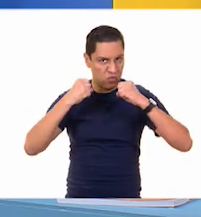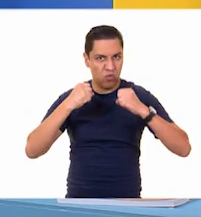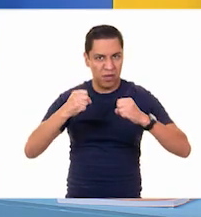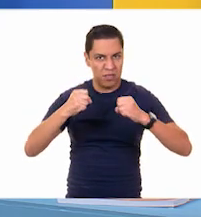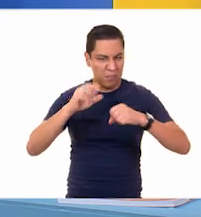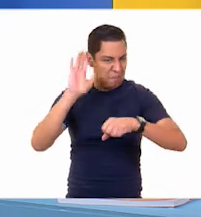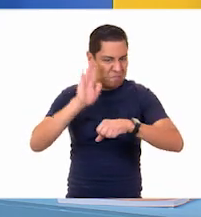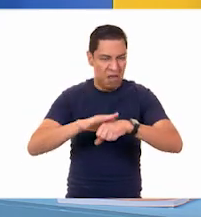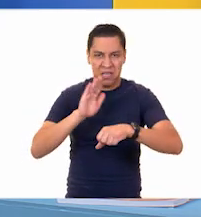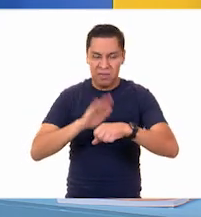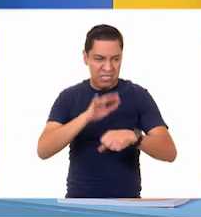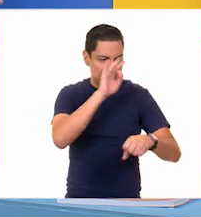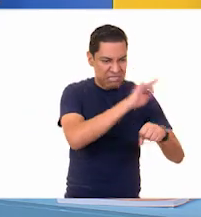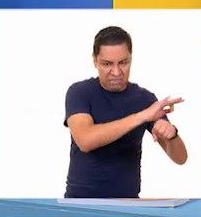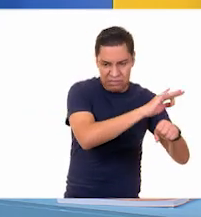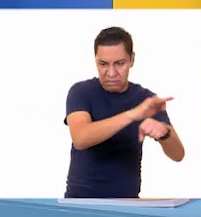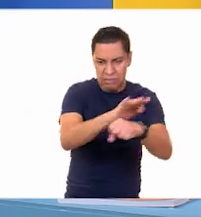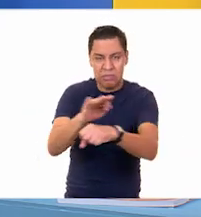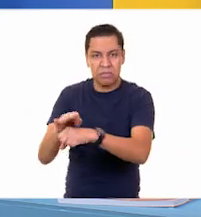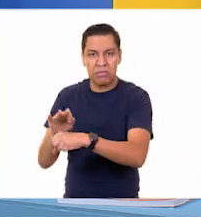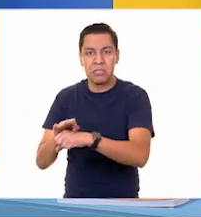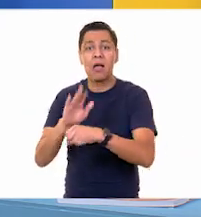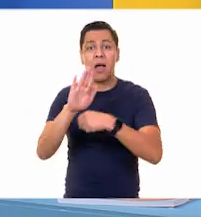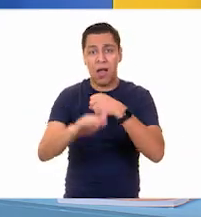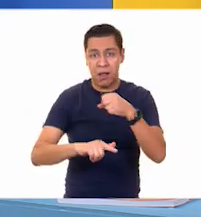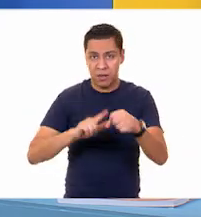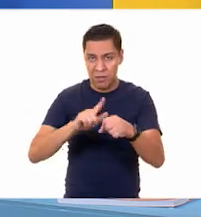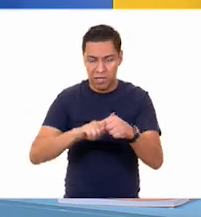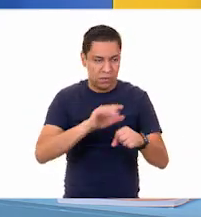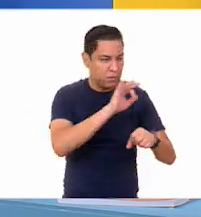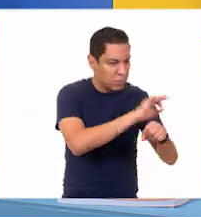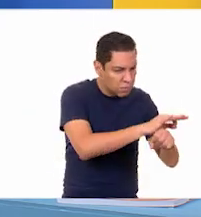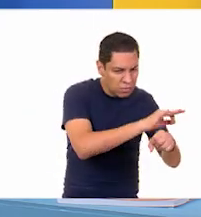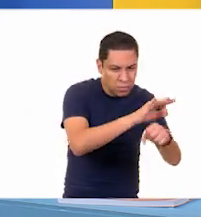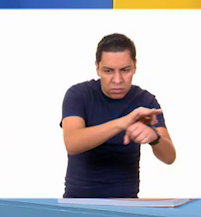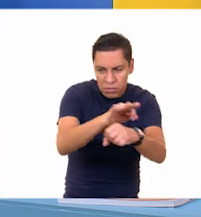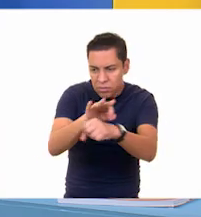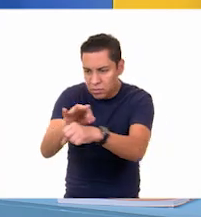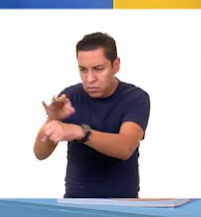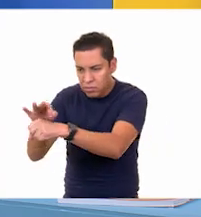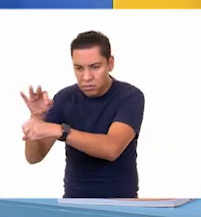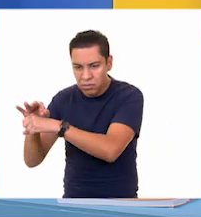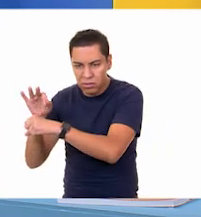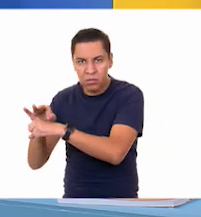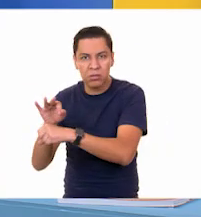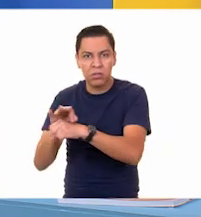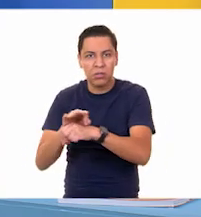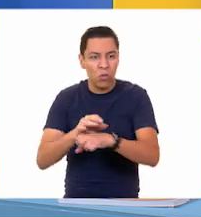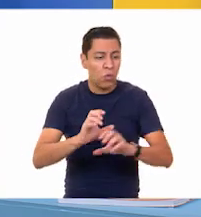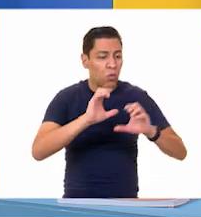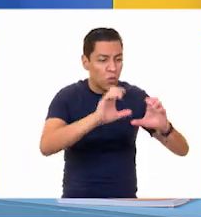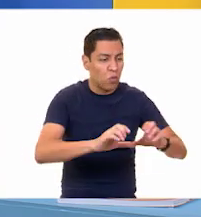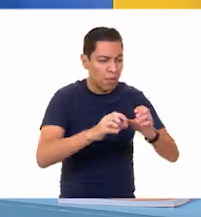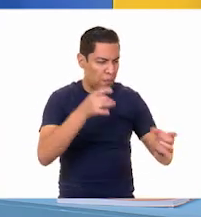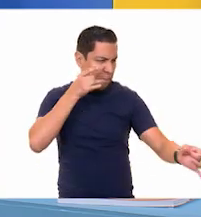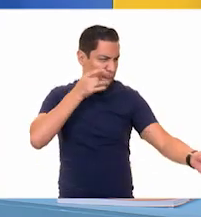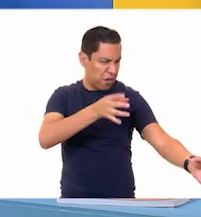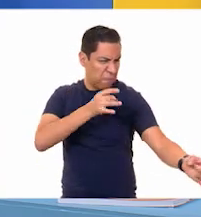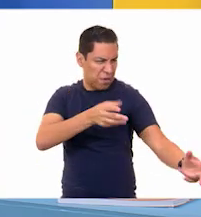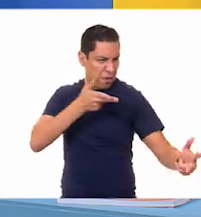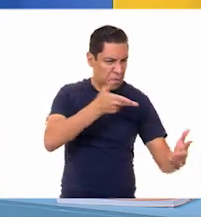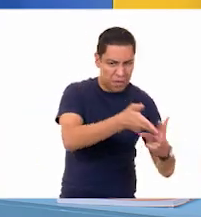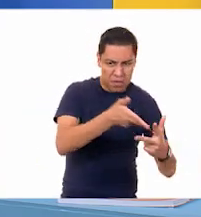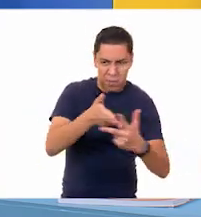sus alcances. Todas estas instituciones, en conjunto con el impulso ciudadano y de organizaciones no gubernamentales, han